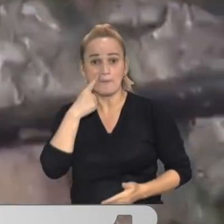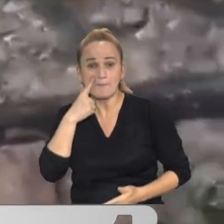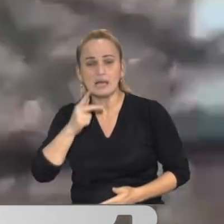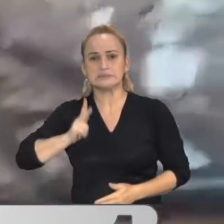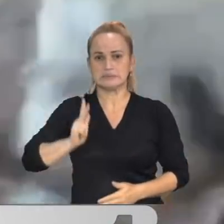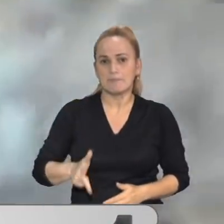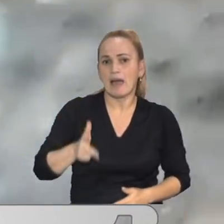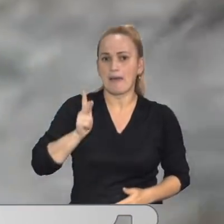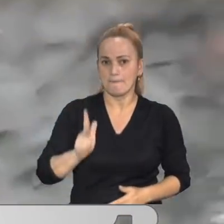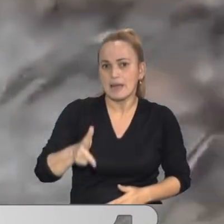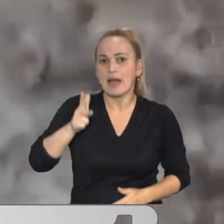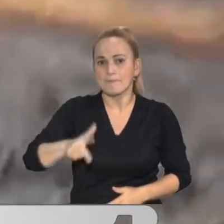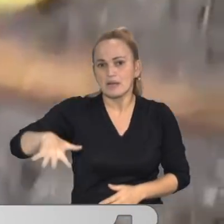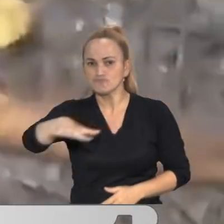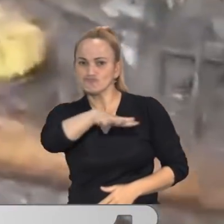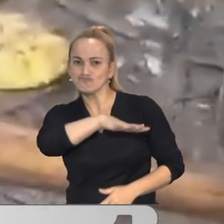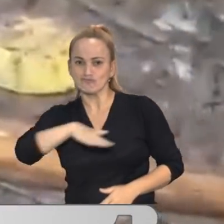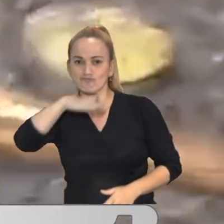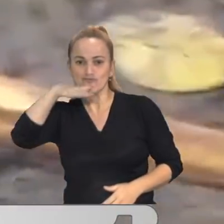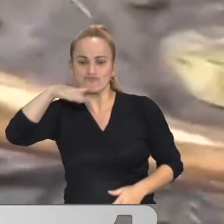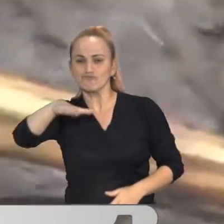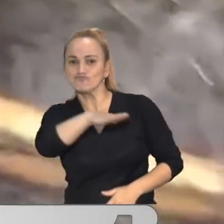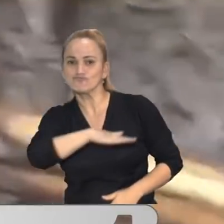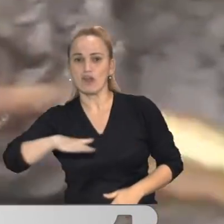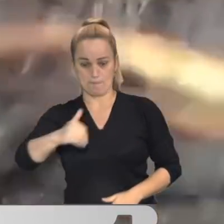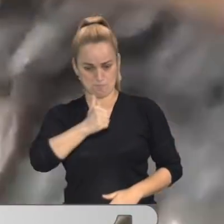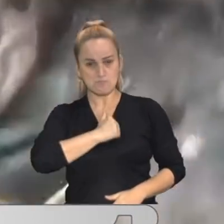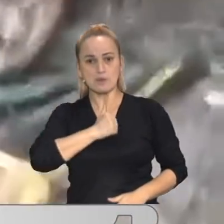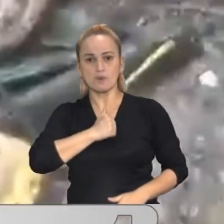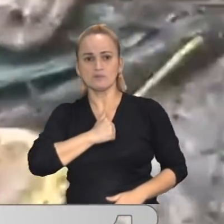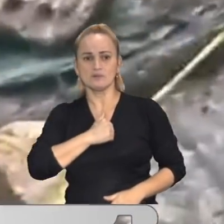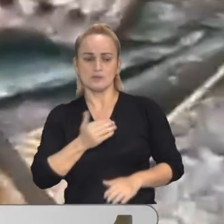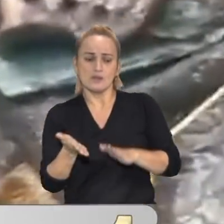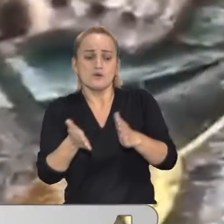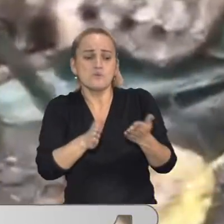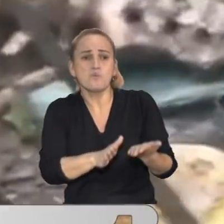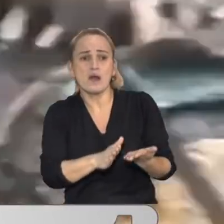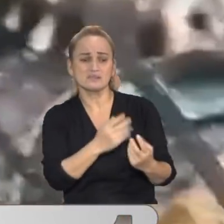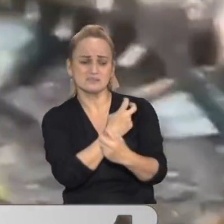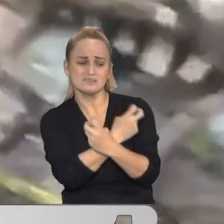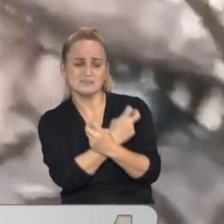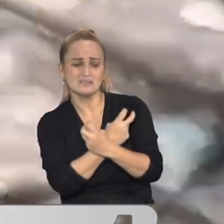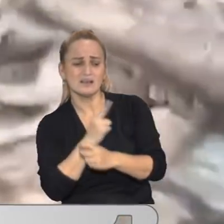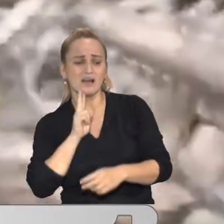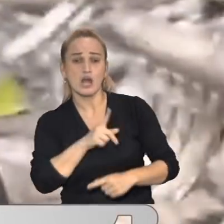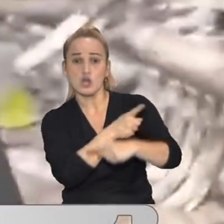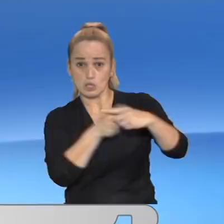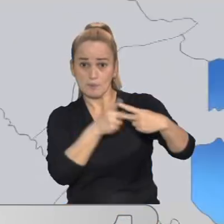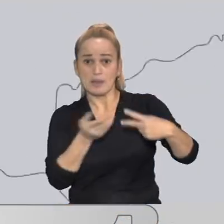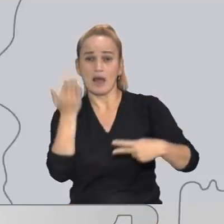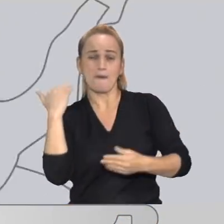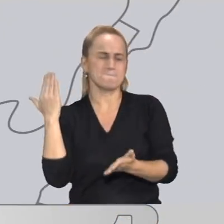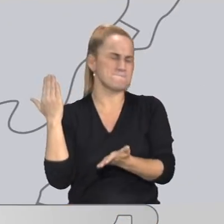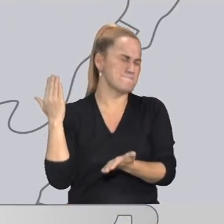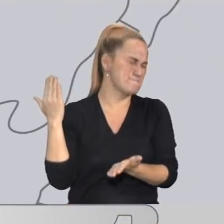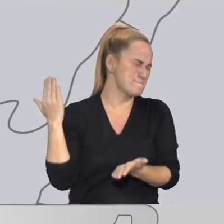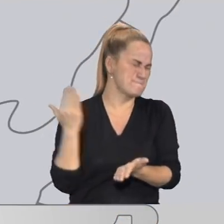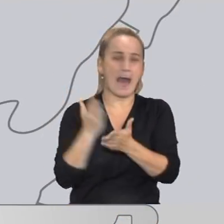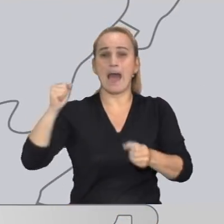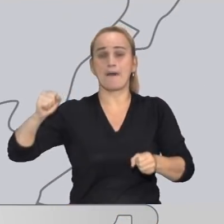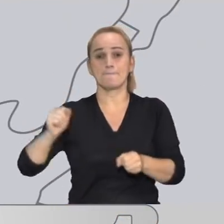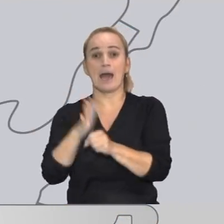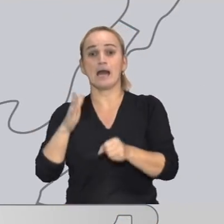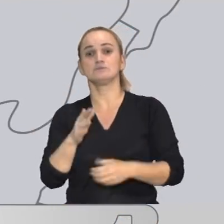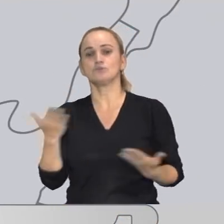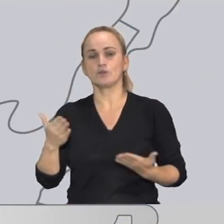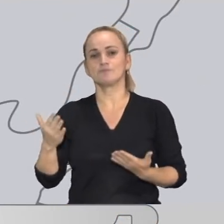soldado regular Kevin René Martínez halló por sus propios medios el cadáver de su hijo fallecido hace 2 semanas en un ataque con explosivos en zona rural de